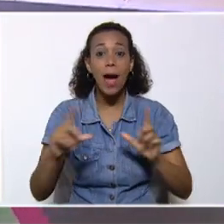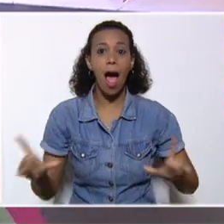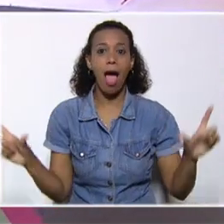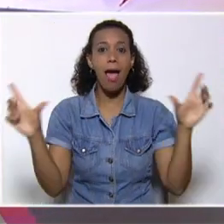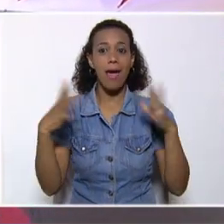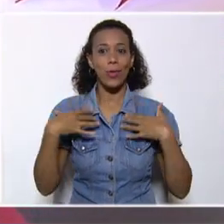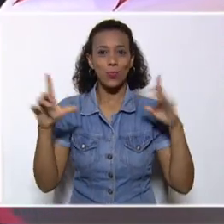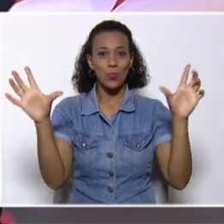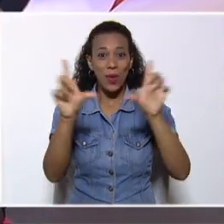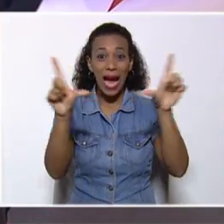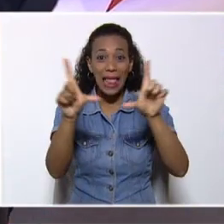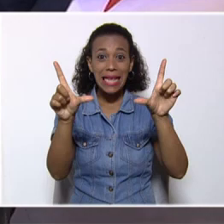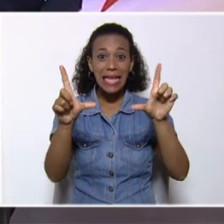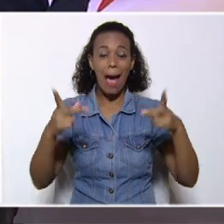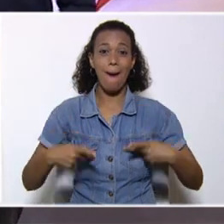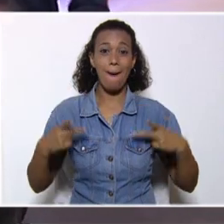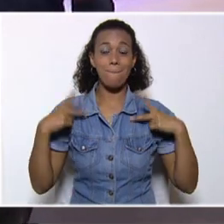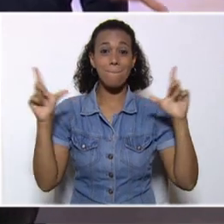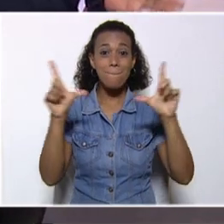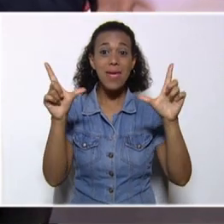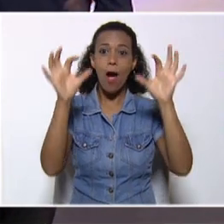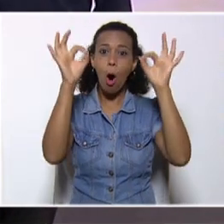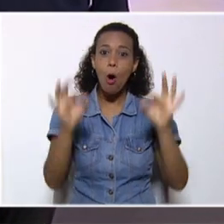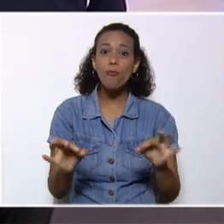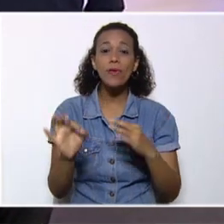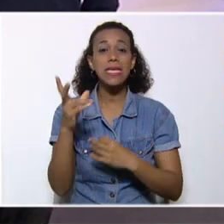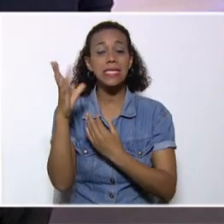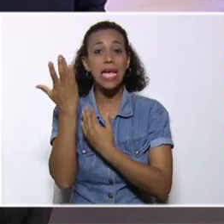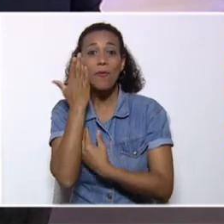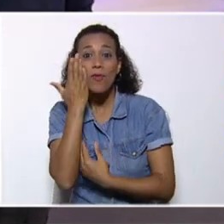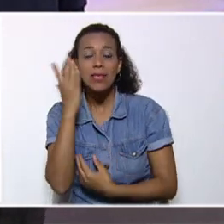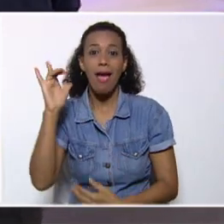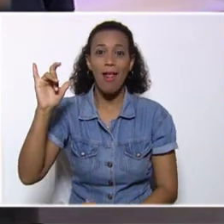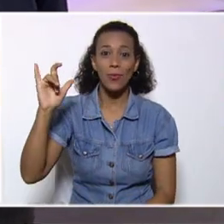canal educativo, @vivetvoficial en Instagram y